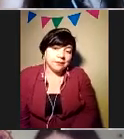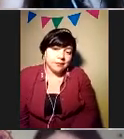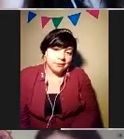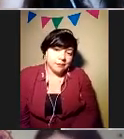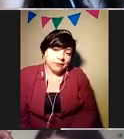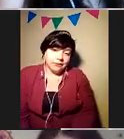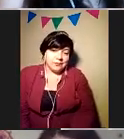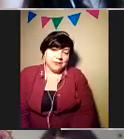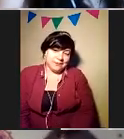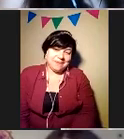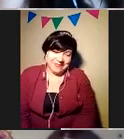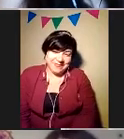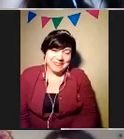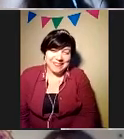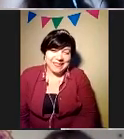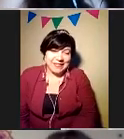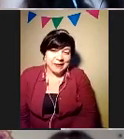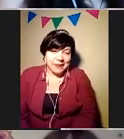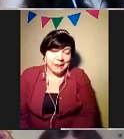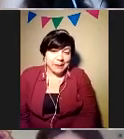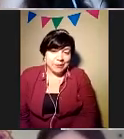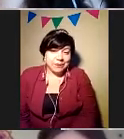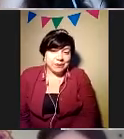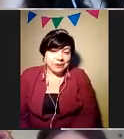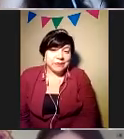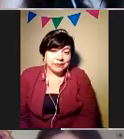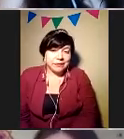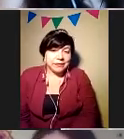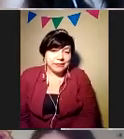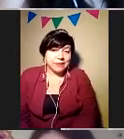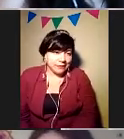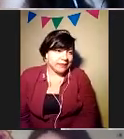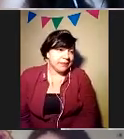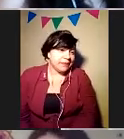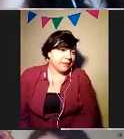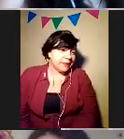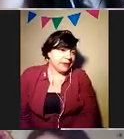que así no puedes ni. Entonces sí, aprovechen esa instancia que les da.